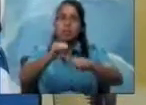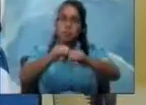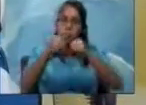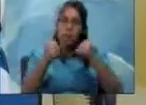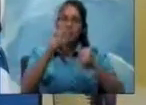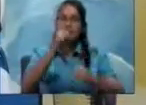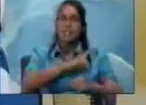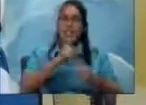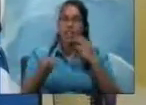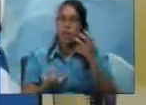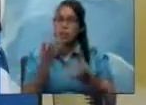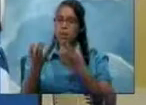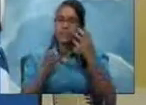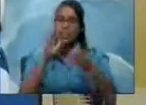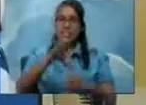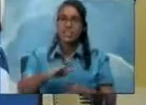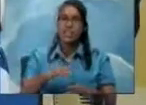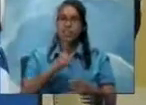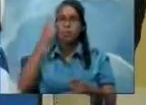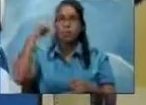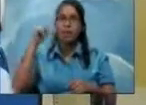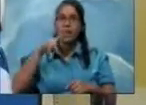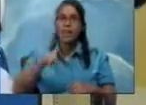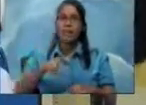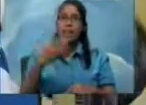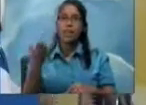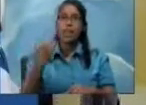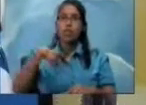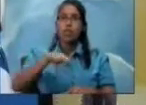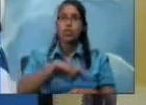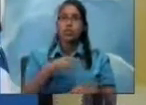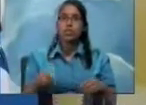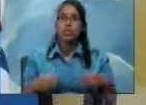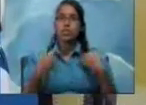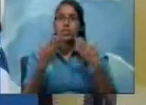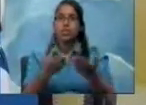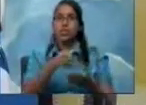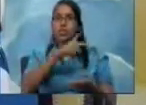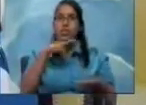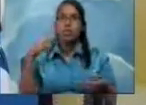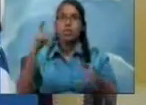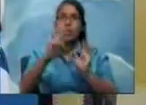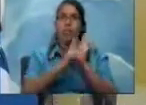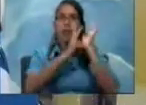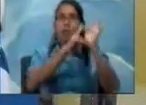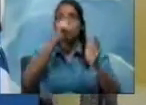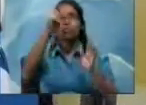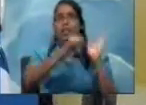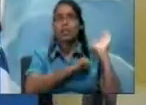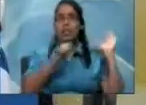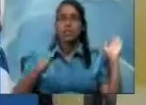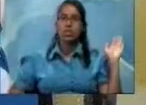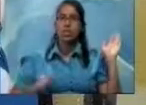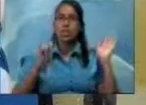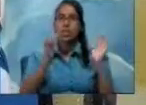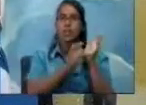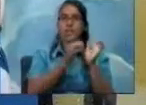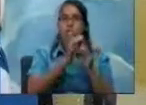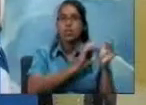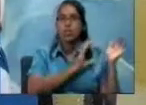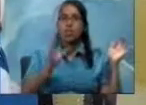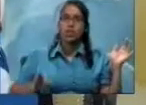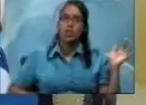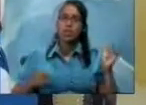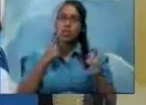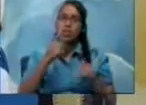brasas están encendidas para que nosotros nos deleit temos en la voluntad del señor y Jesús le dijo el versículo